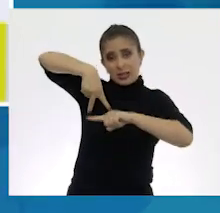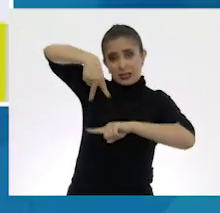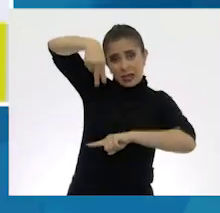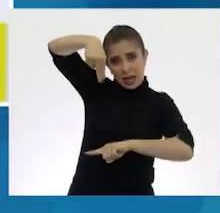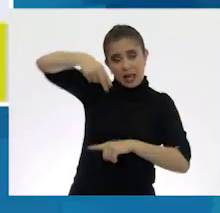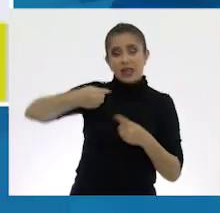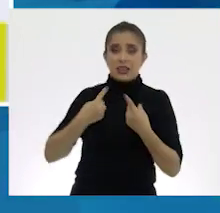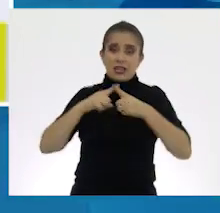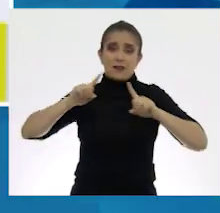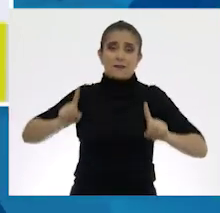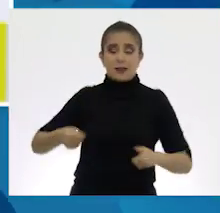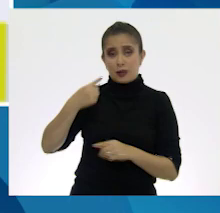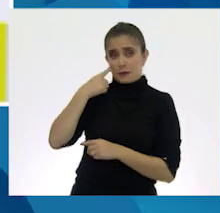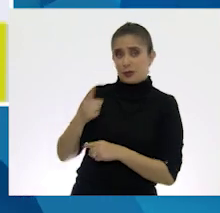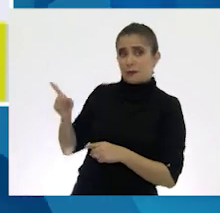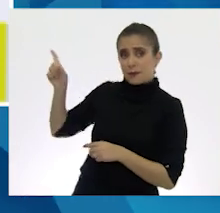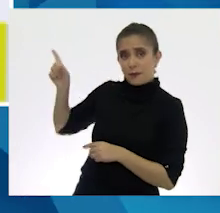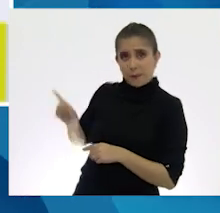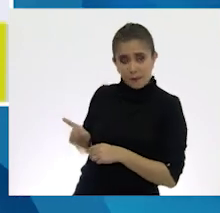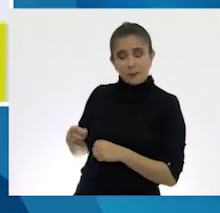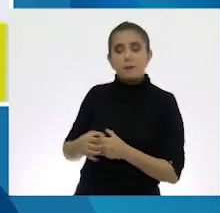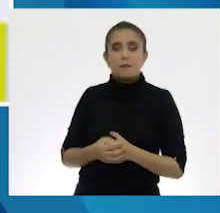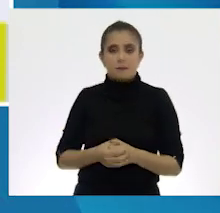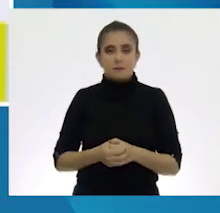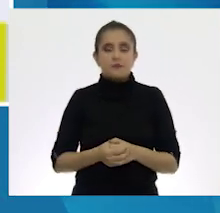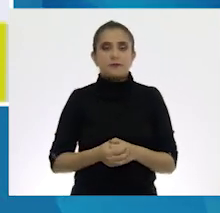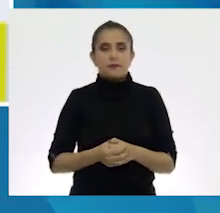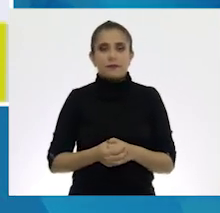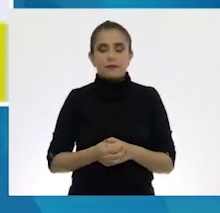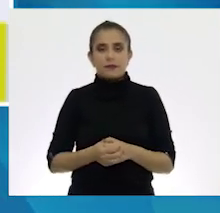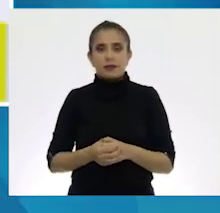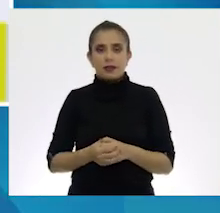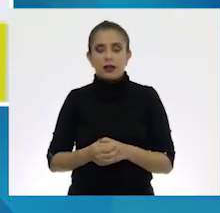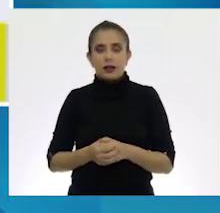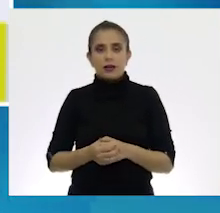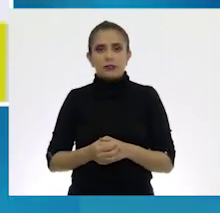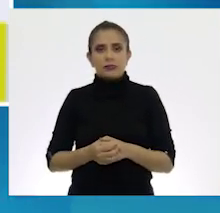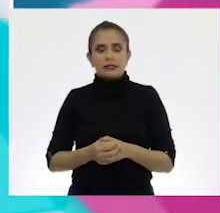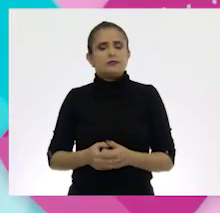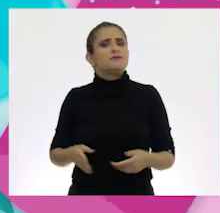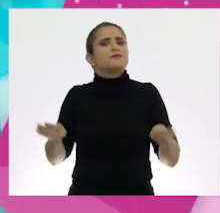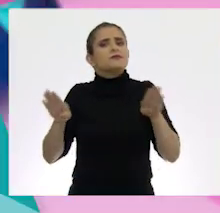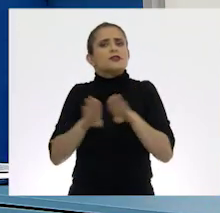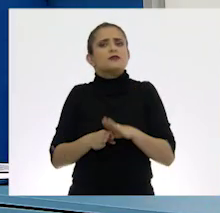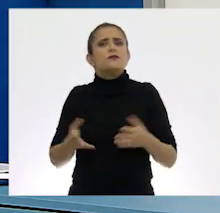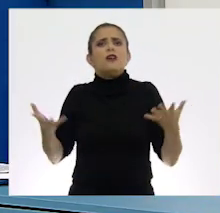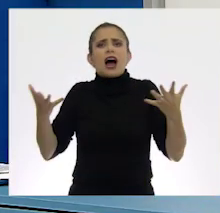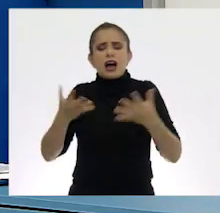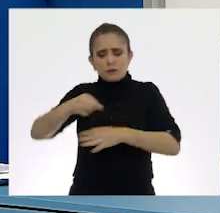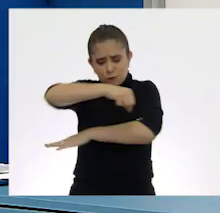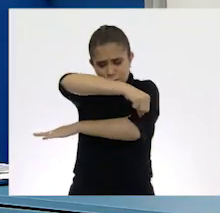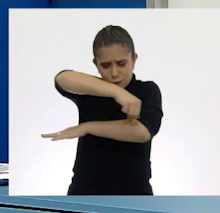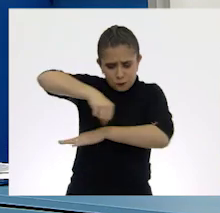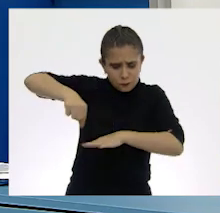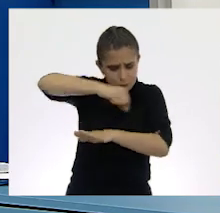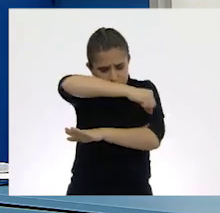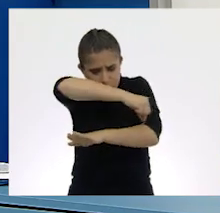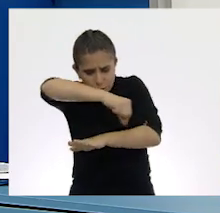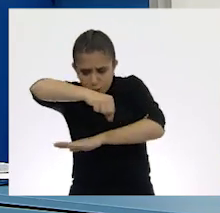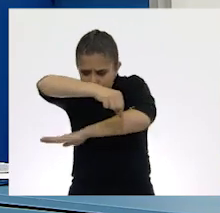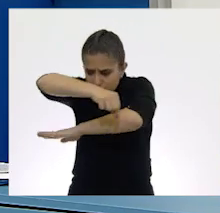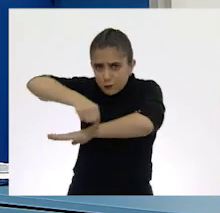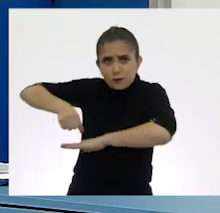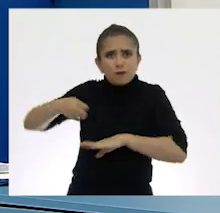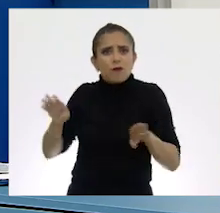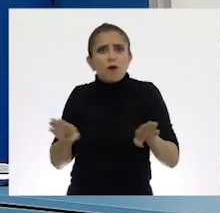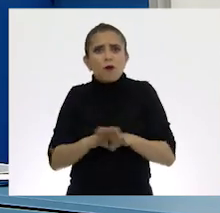que tendríamos que saber manejar es cómo hacerlos, cómo trazarlos. A veces se